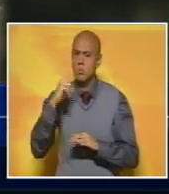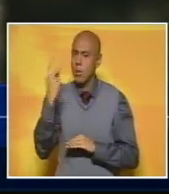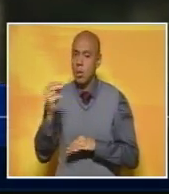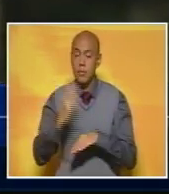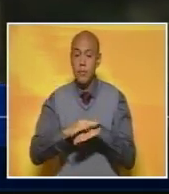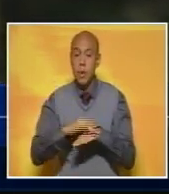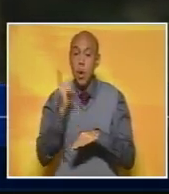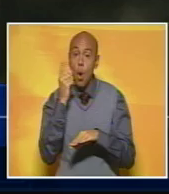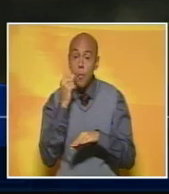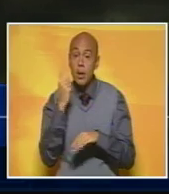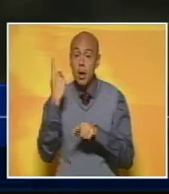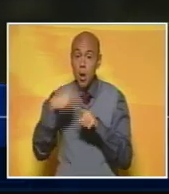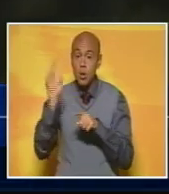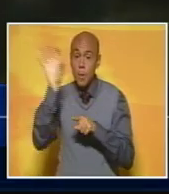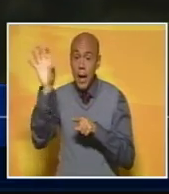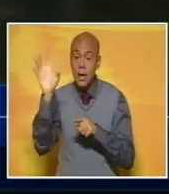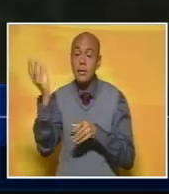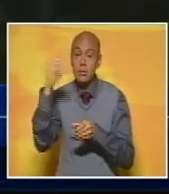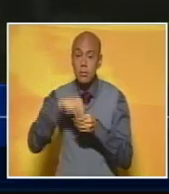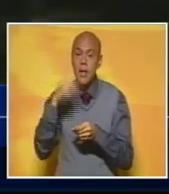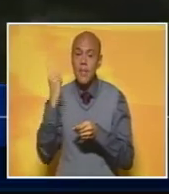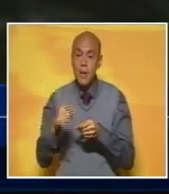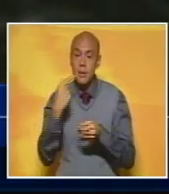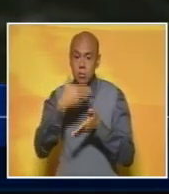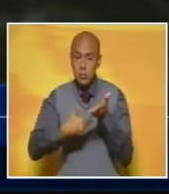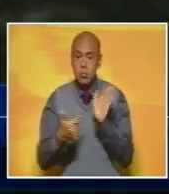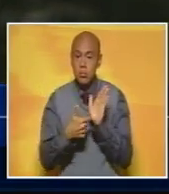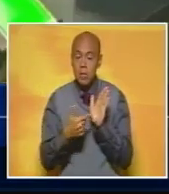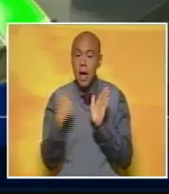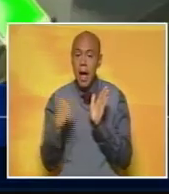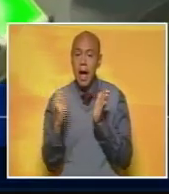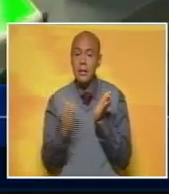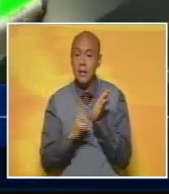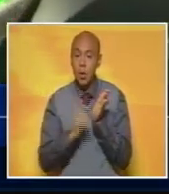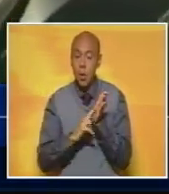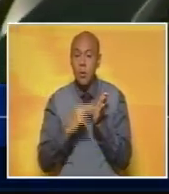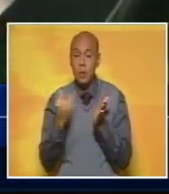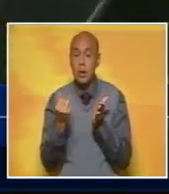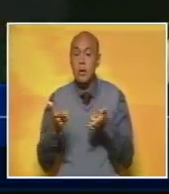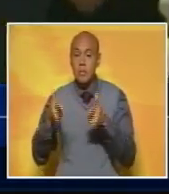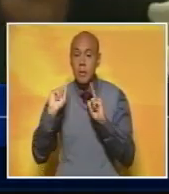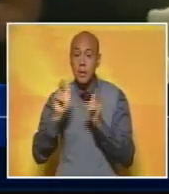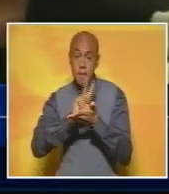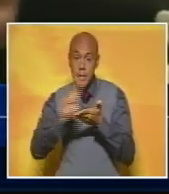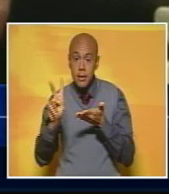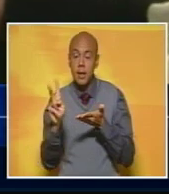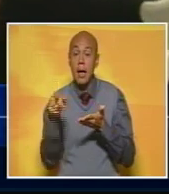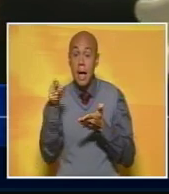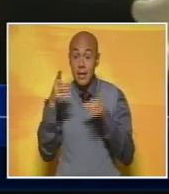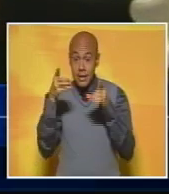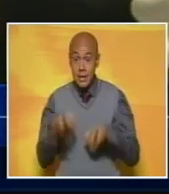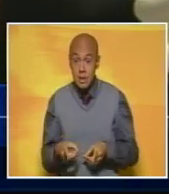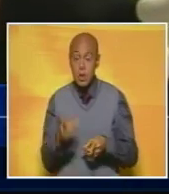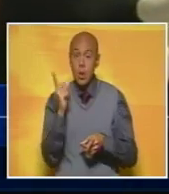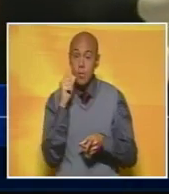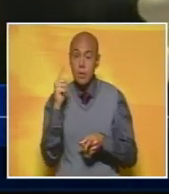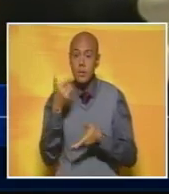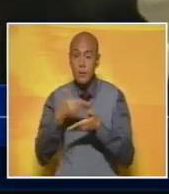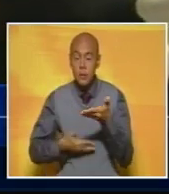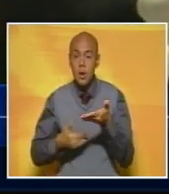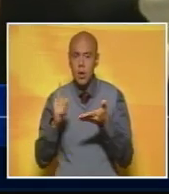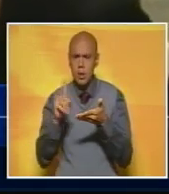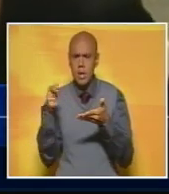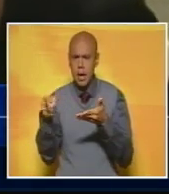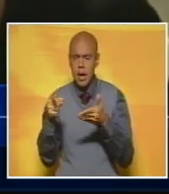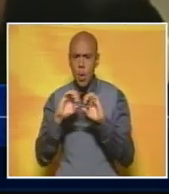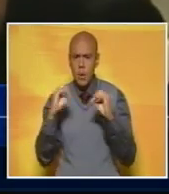que los inmigrantes demostraran que cuentan con un seguro de salud a fin de obtener una visa. La decisión se produce tras una demanda introducida por una